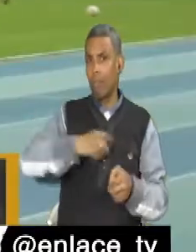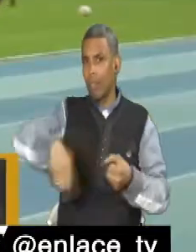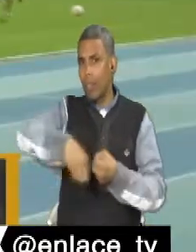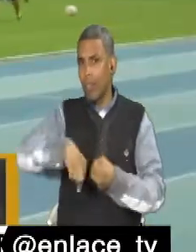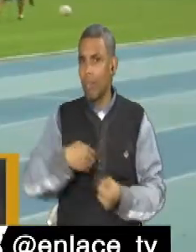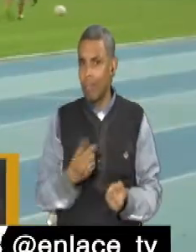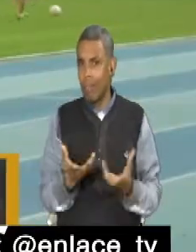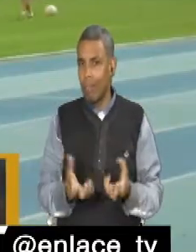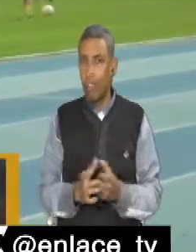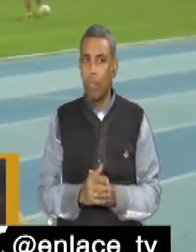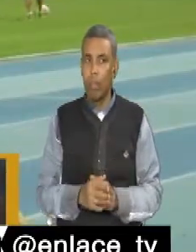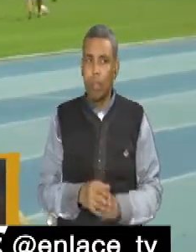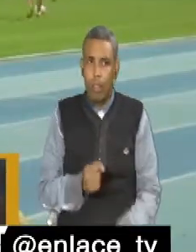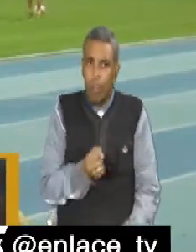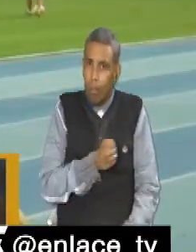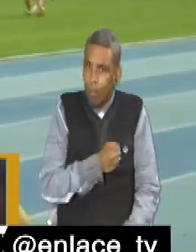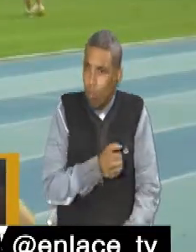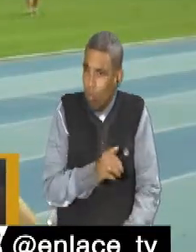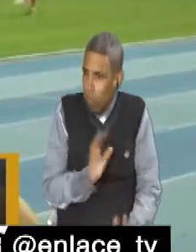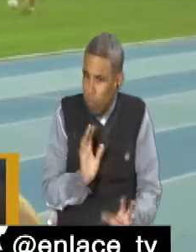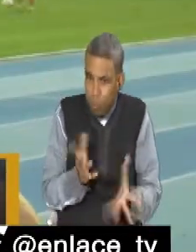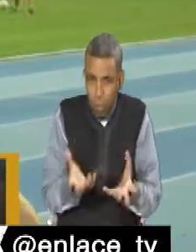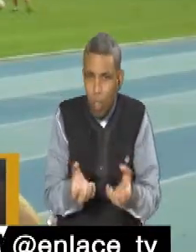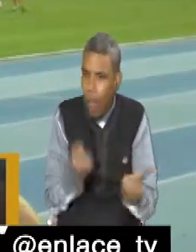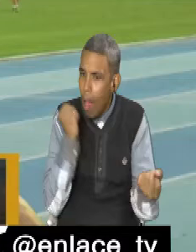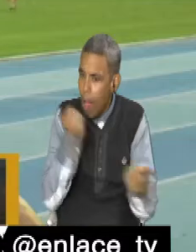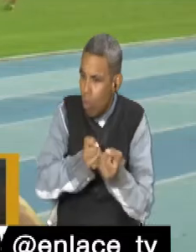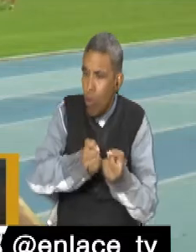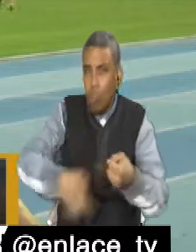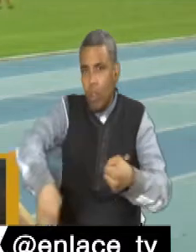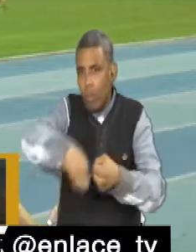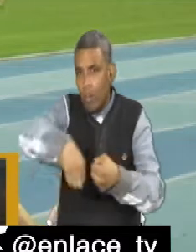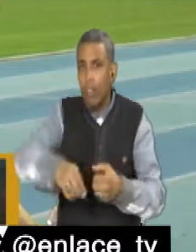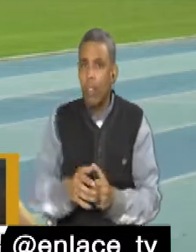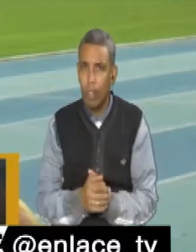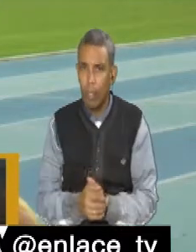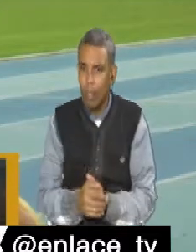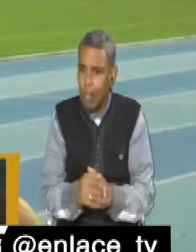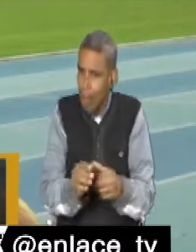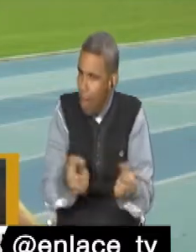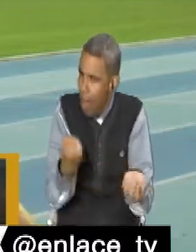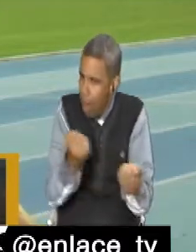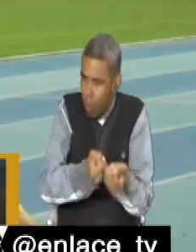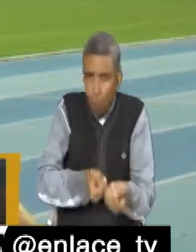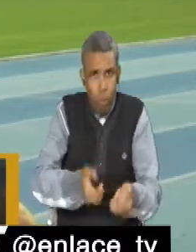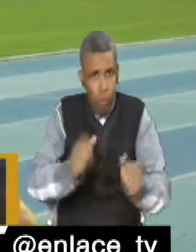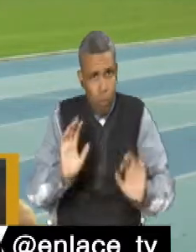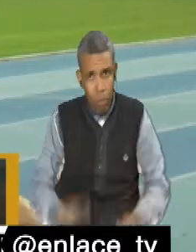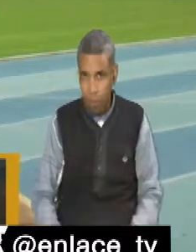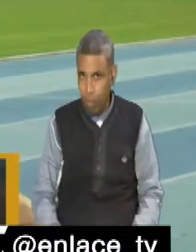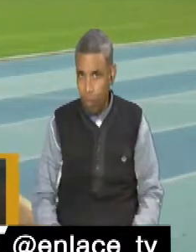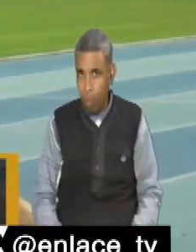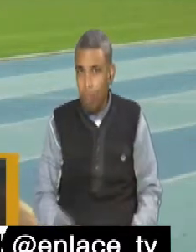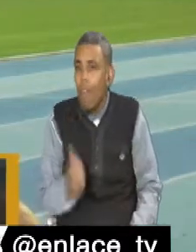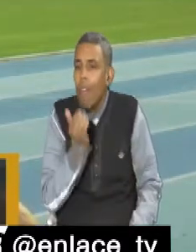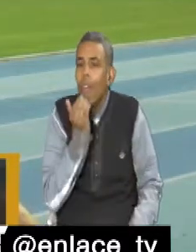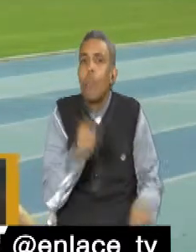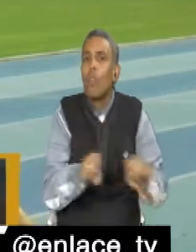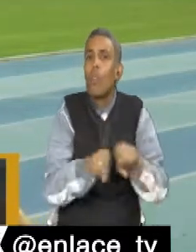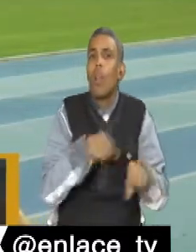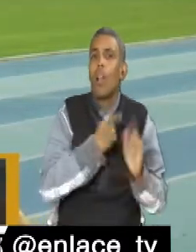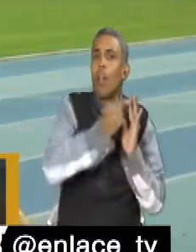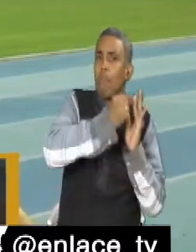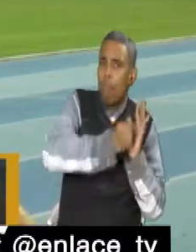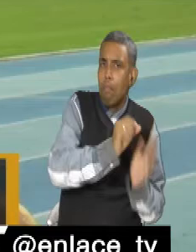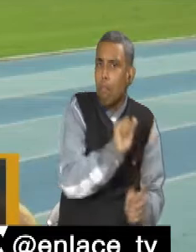nosotros como buenos hinchas estamos en las buenas y en las malas, ¿no? O sea, uno a la esposa, uno no... Uno la quiere por, de todas maneras.